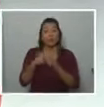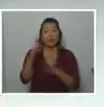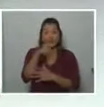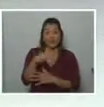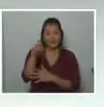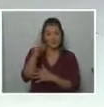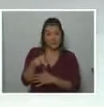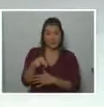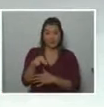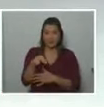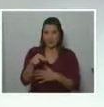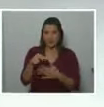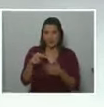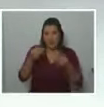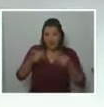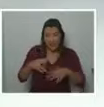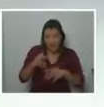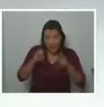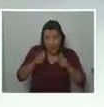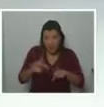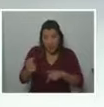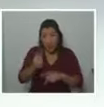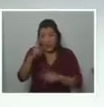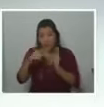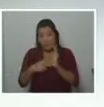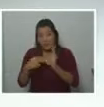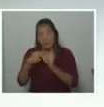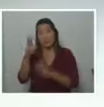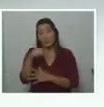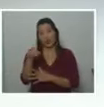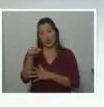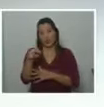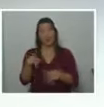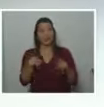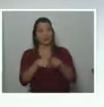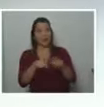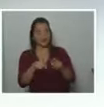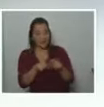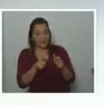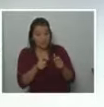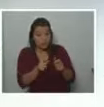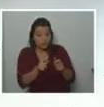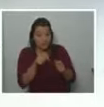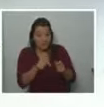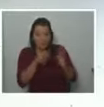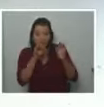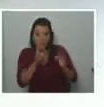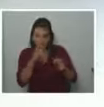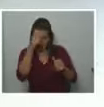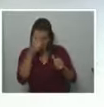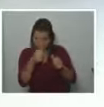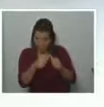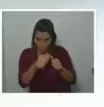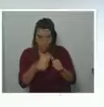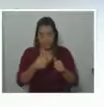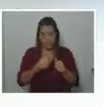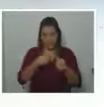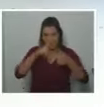se los quiten a uno de la mano. No. Ojo, y además tienen que activar bien. Recuerde que las fracciones tienen